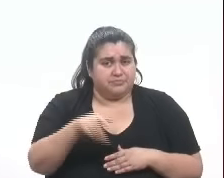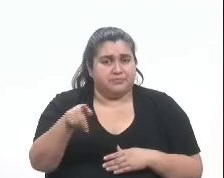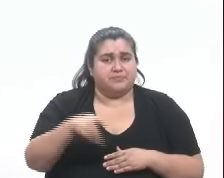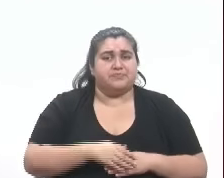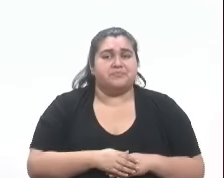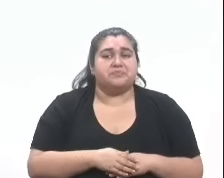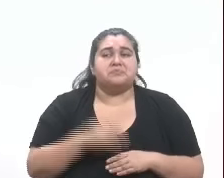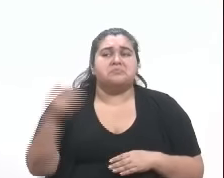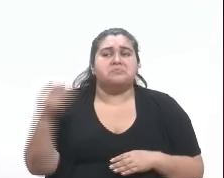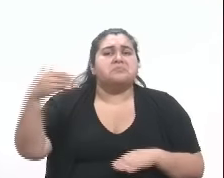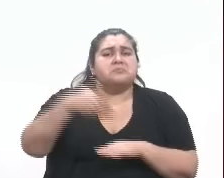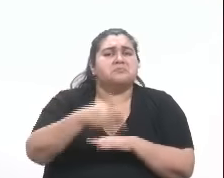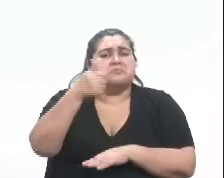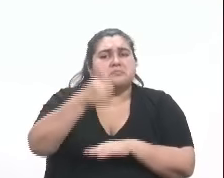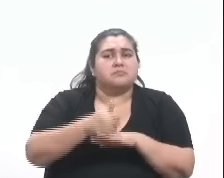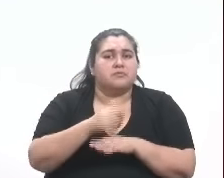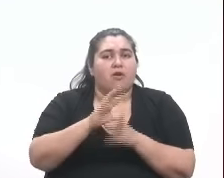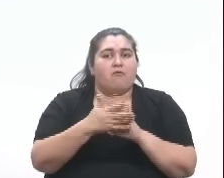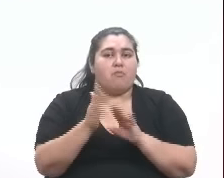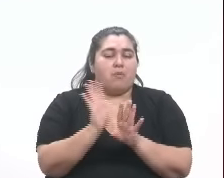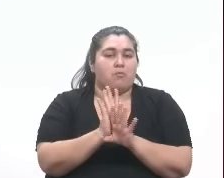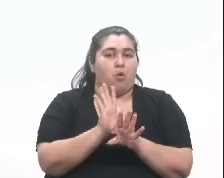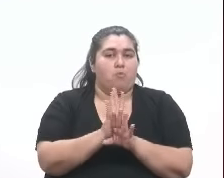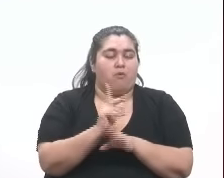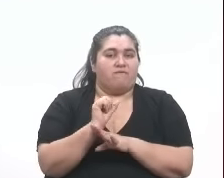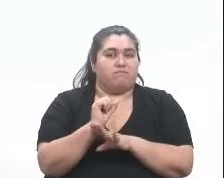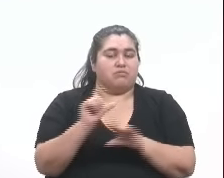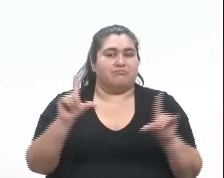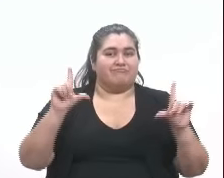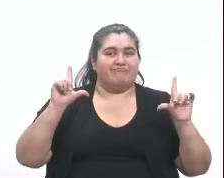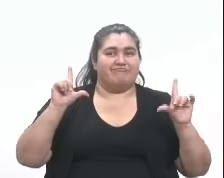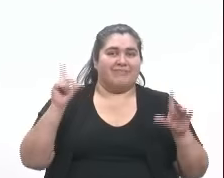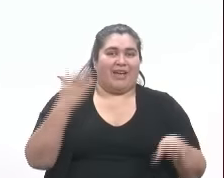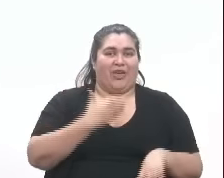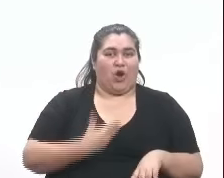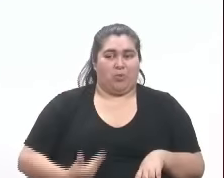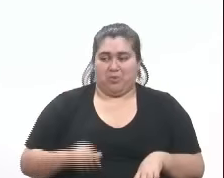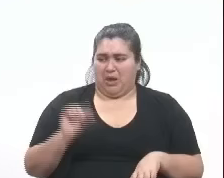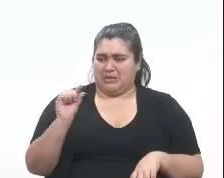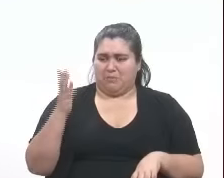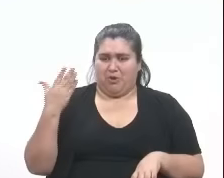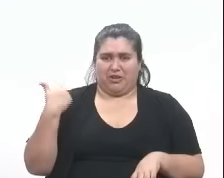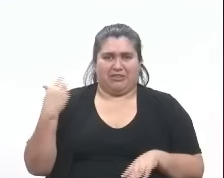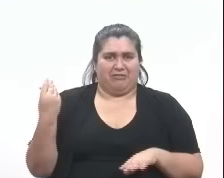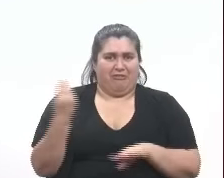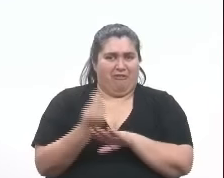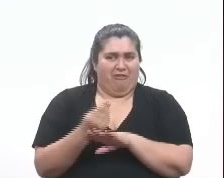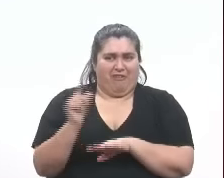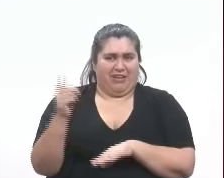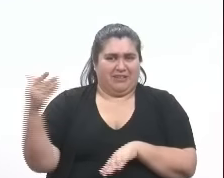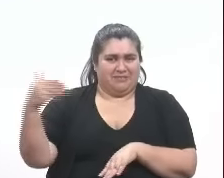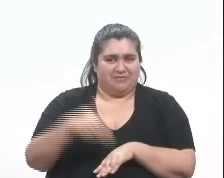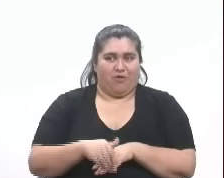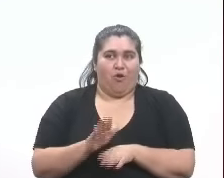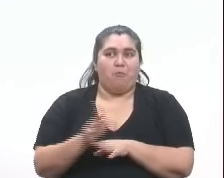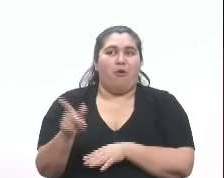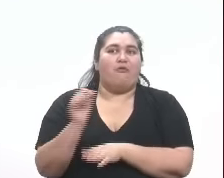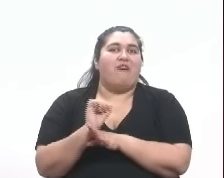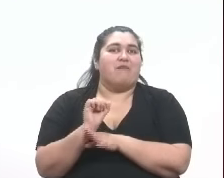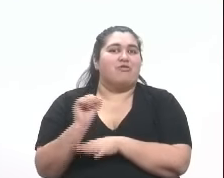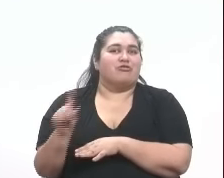que vino acá y era la estrella del gobierno. Hace poquito teníamos una estrella acá,